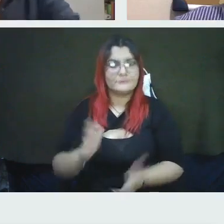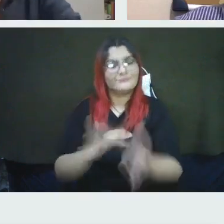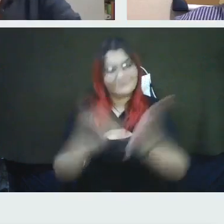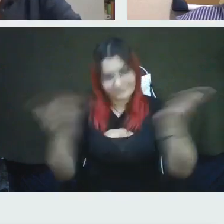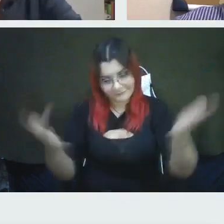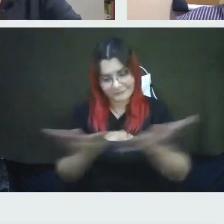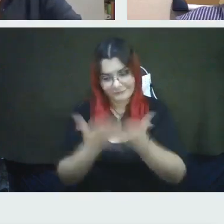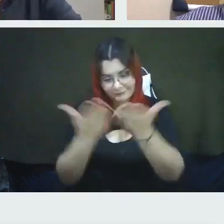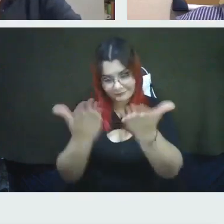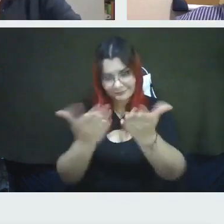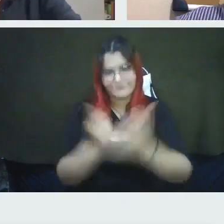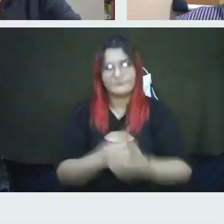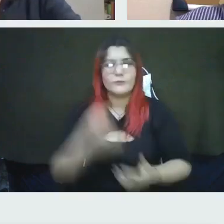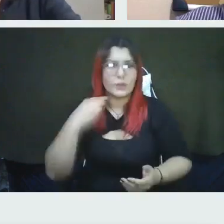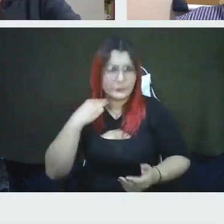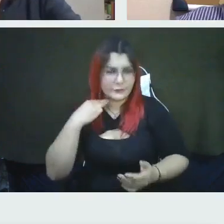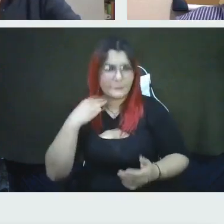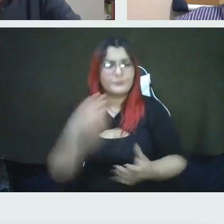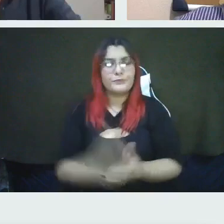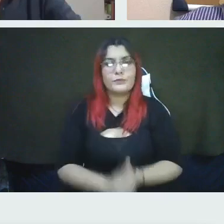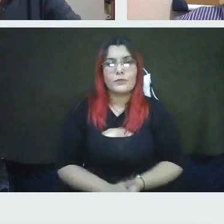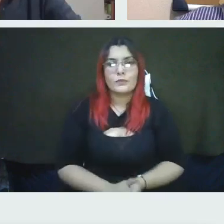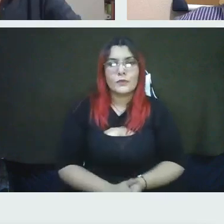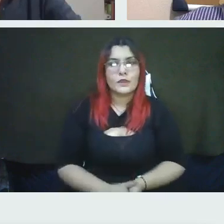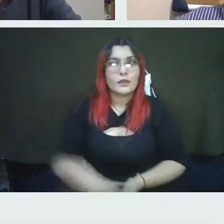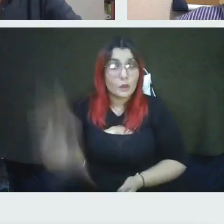porque de todos modos, o lo está escuchando,